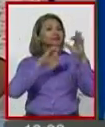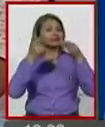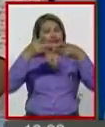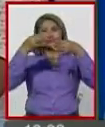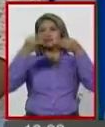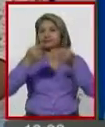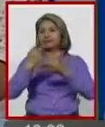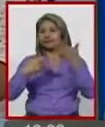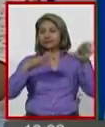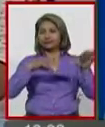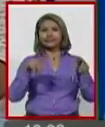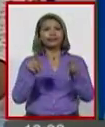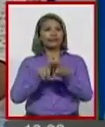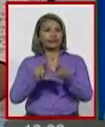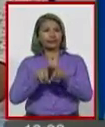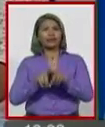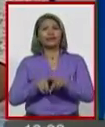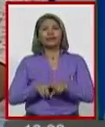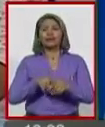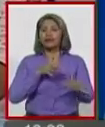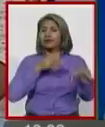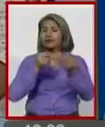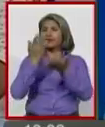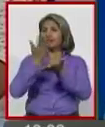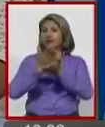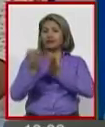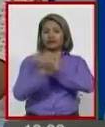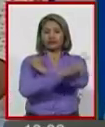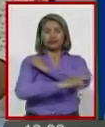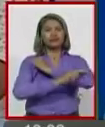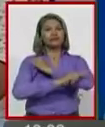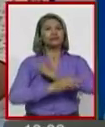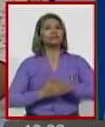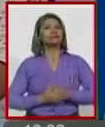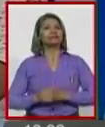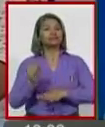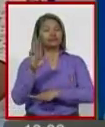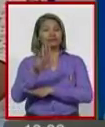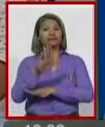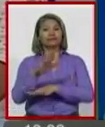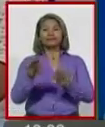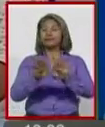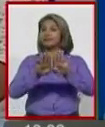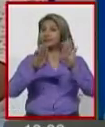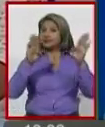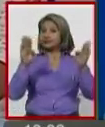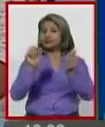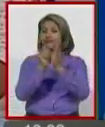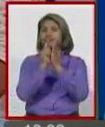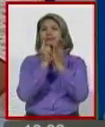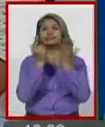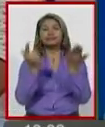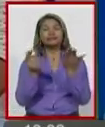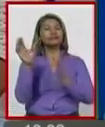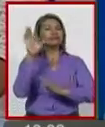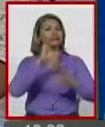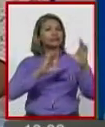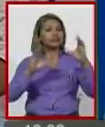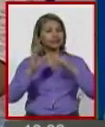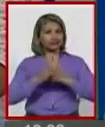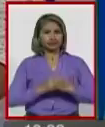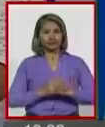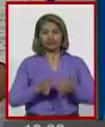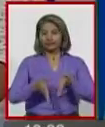buscan determinar acciones y también se habla de un paro nacional. Esta tarde se aperturan también libros en busca